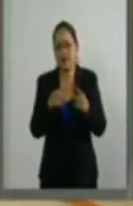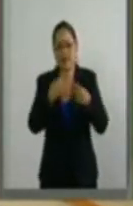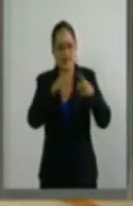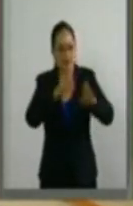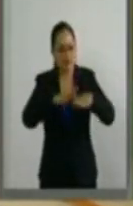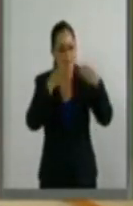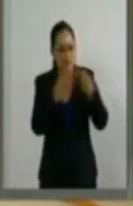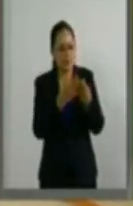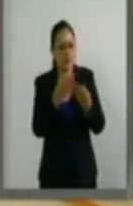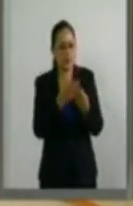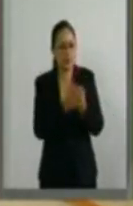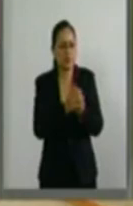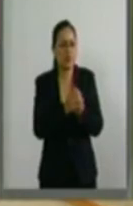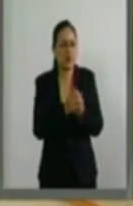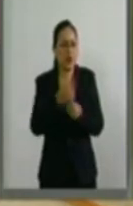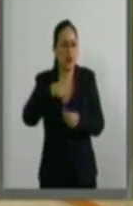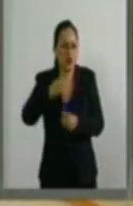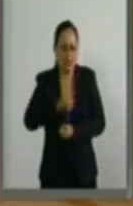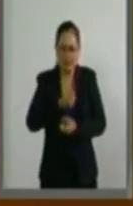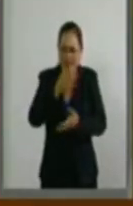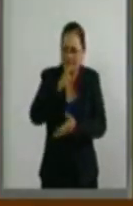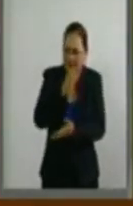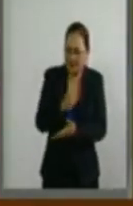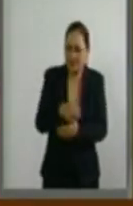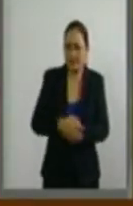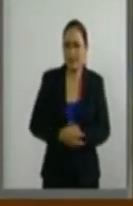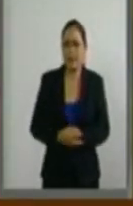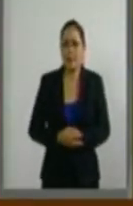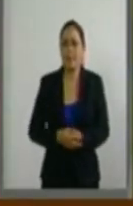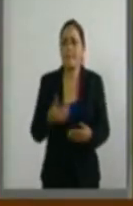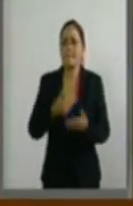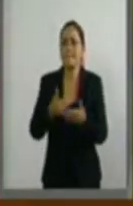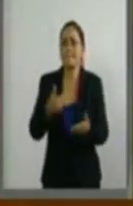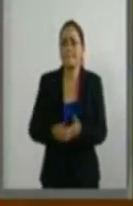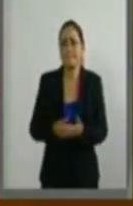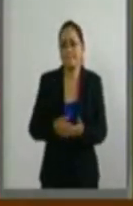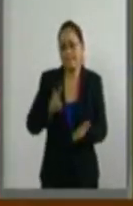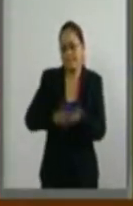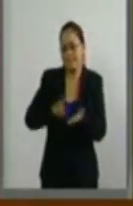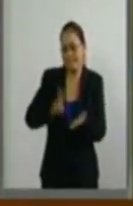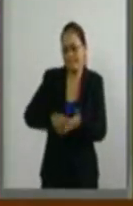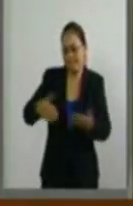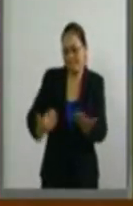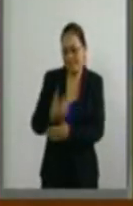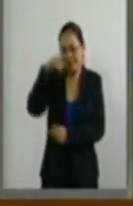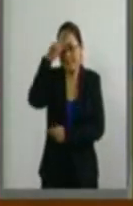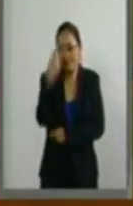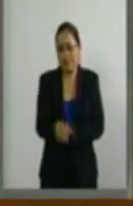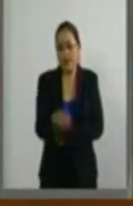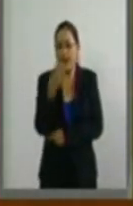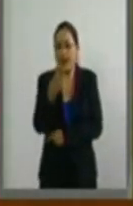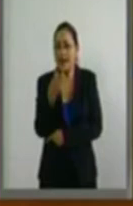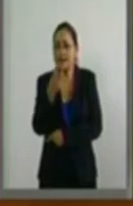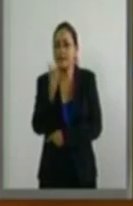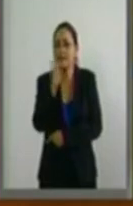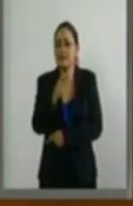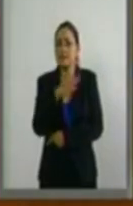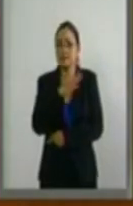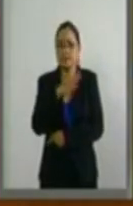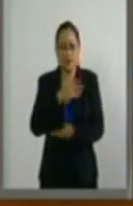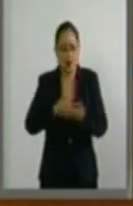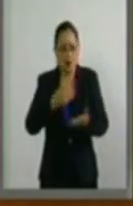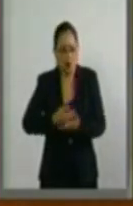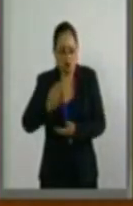forma que no se exprese. Hoy nuestra mexicanidad es una manera de no ser